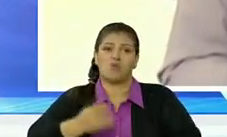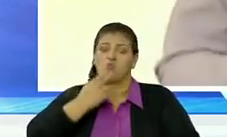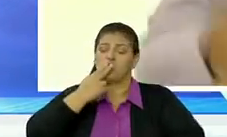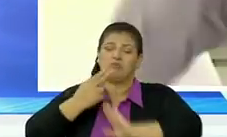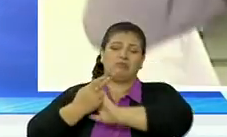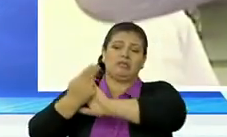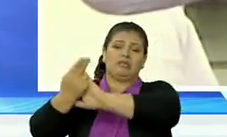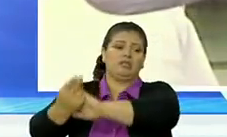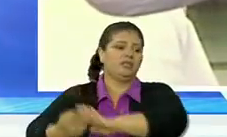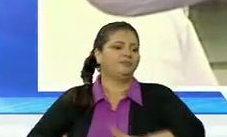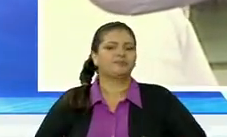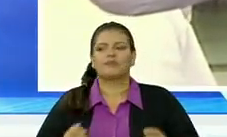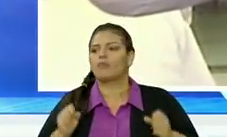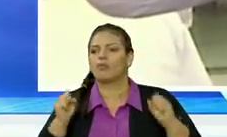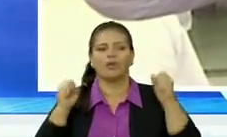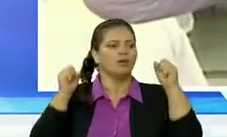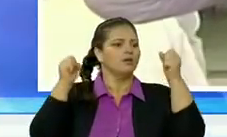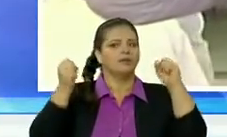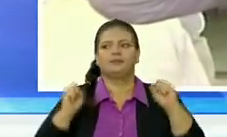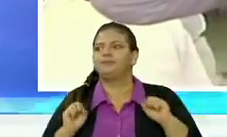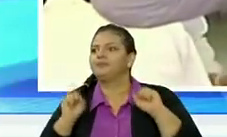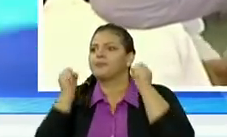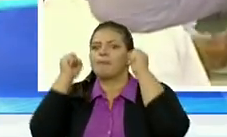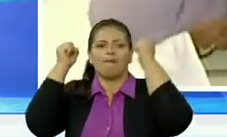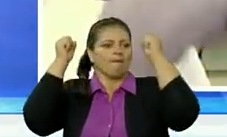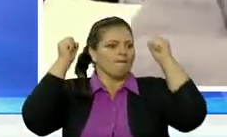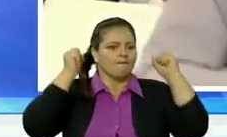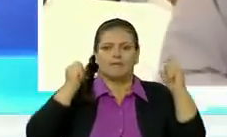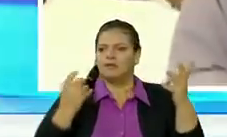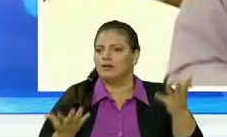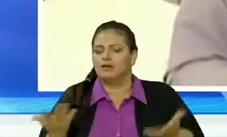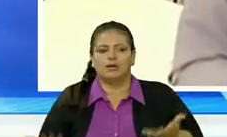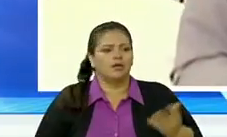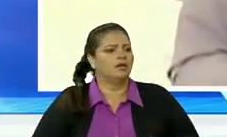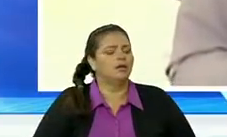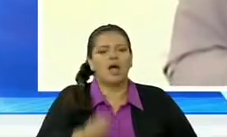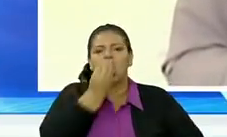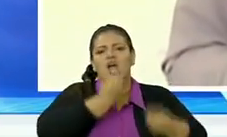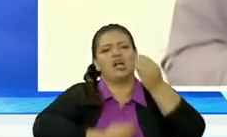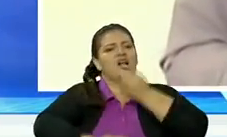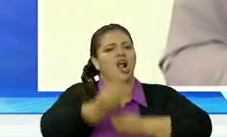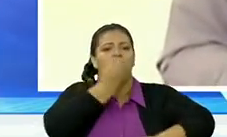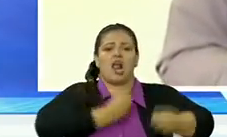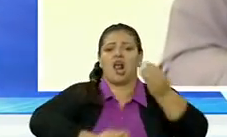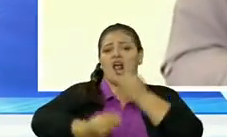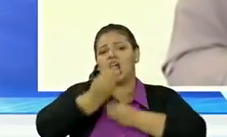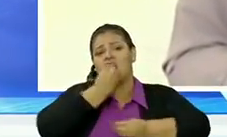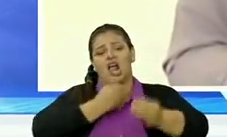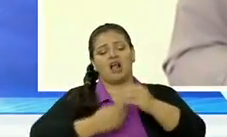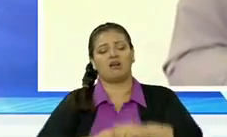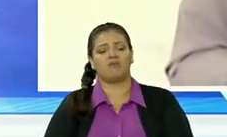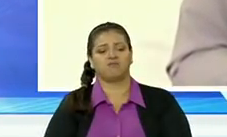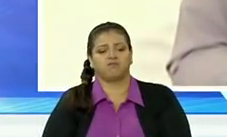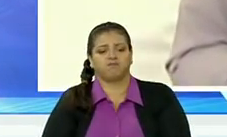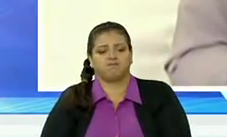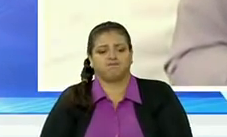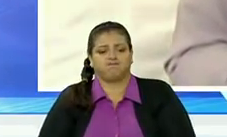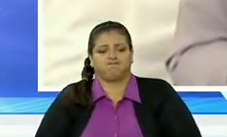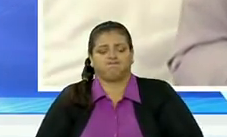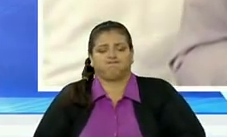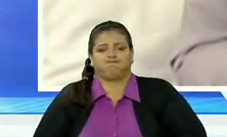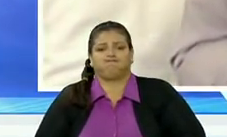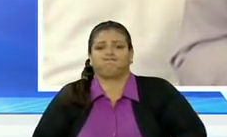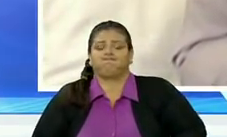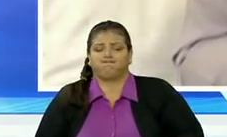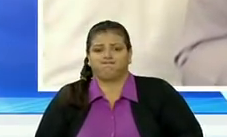andas comiendo, picando cualquier cosa, porque estás con la costumbre de tener yo algo en las manos, sí. Yo tuve el